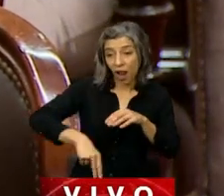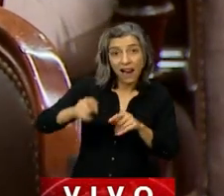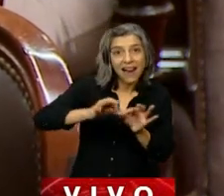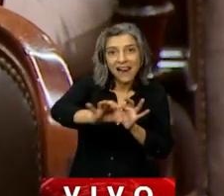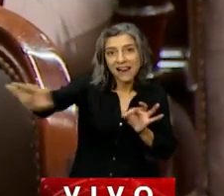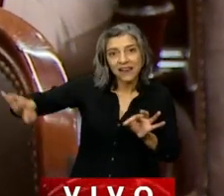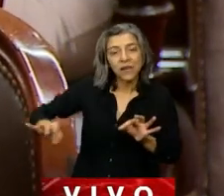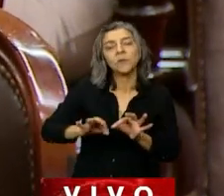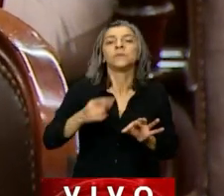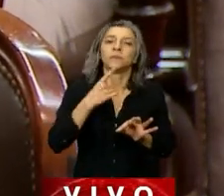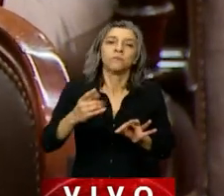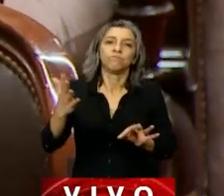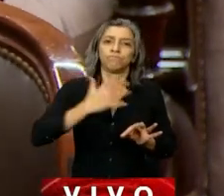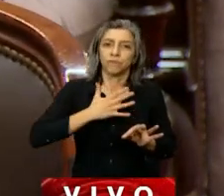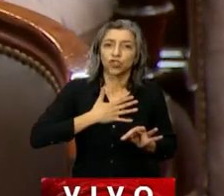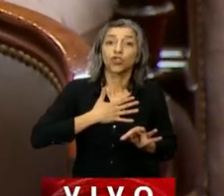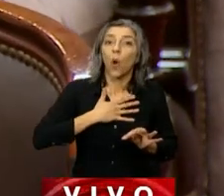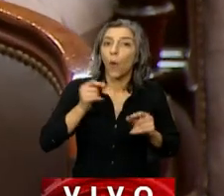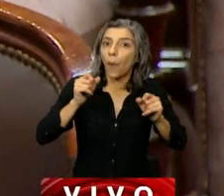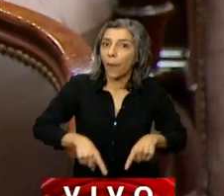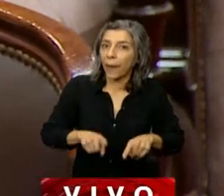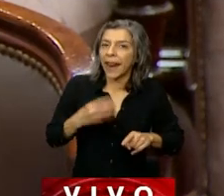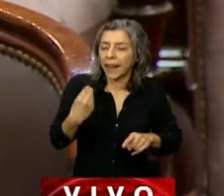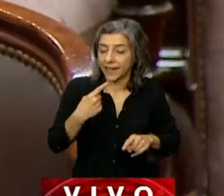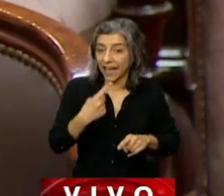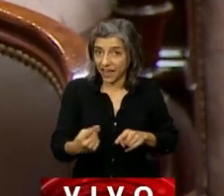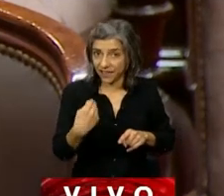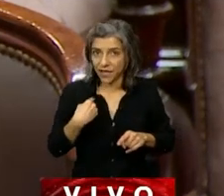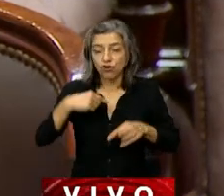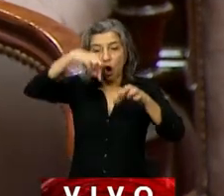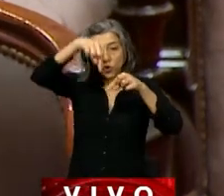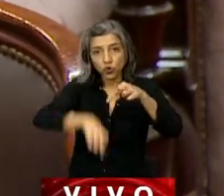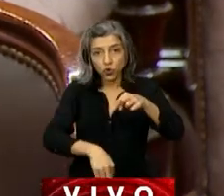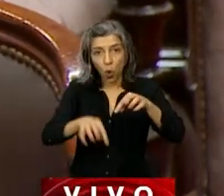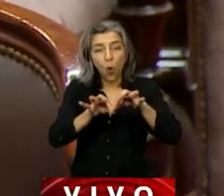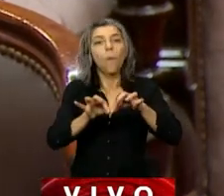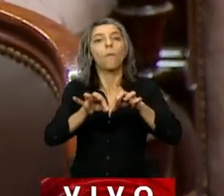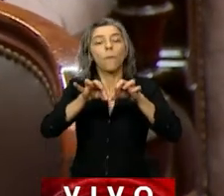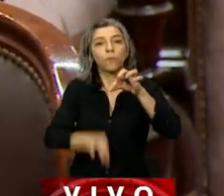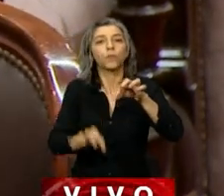conflicto de soberanía y dijo lo siguiente: al sur del paralelo